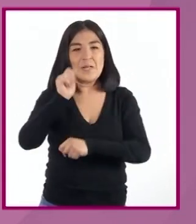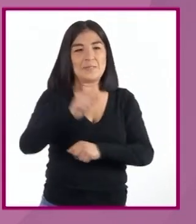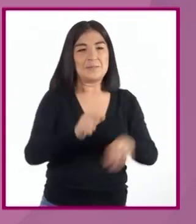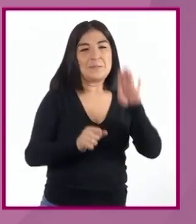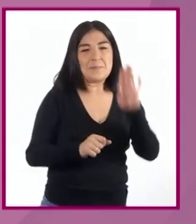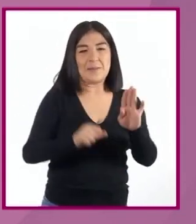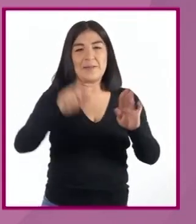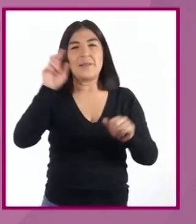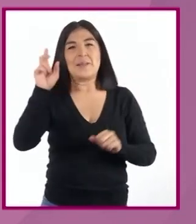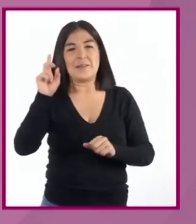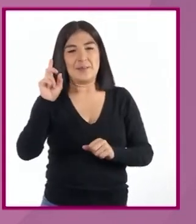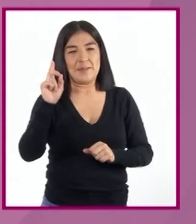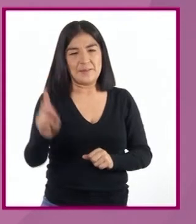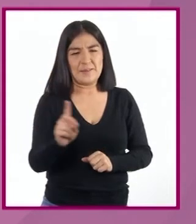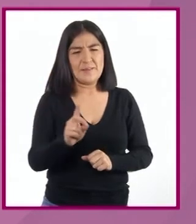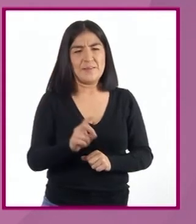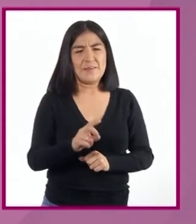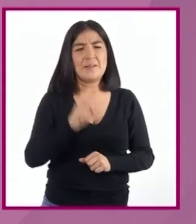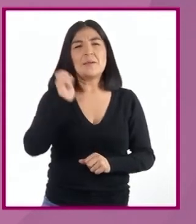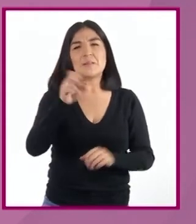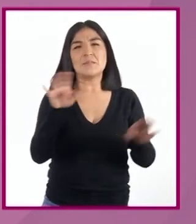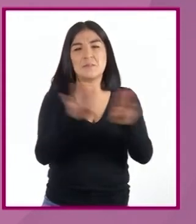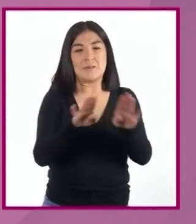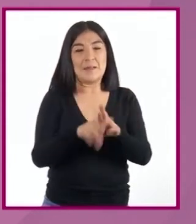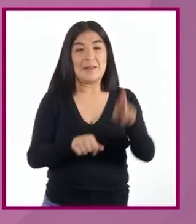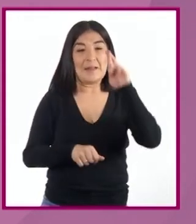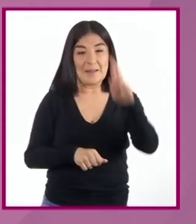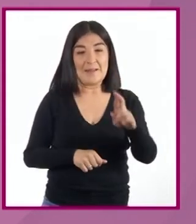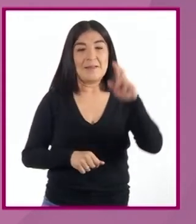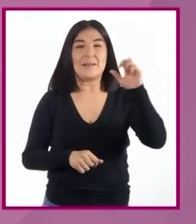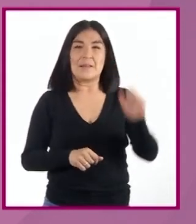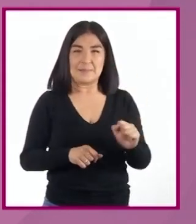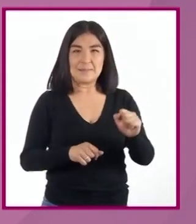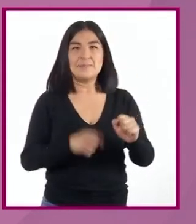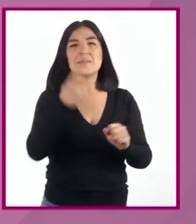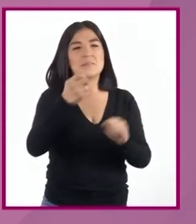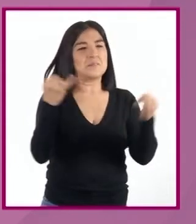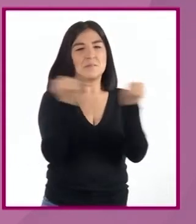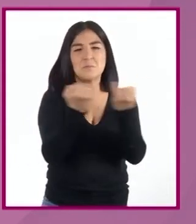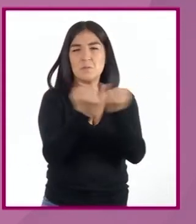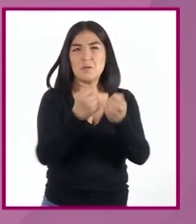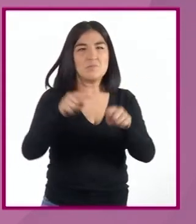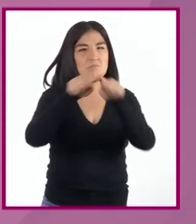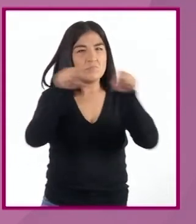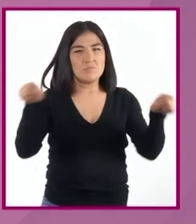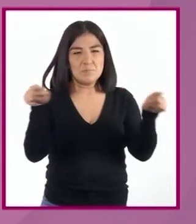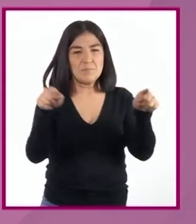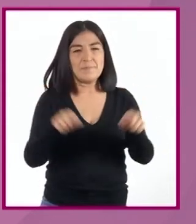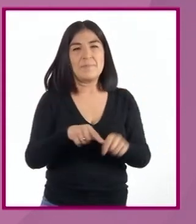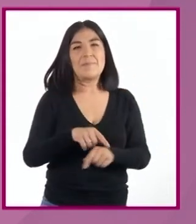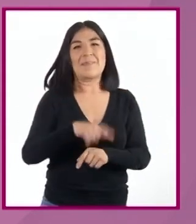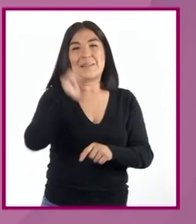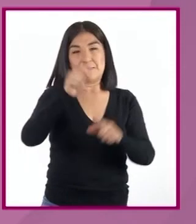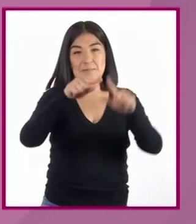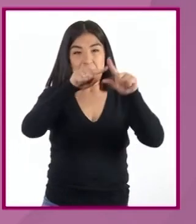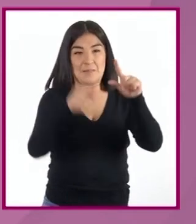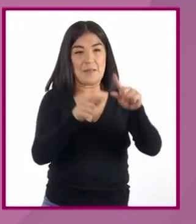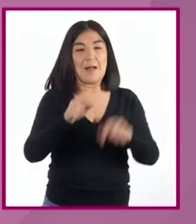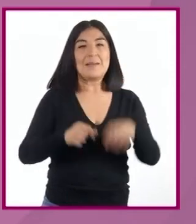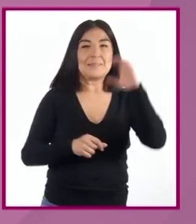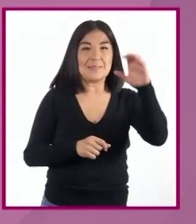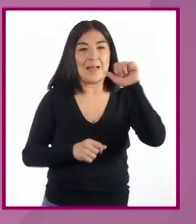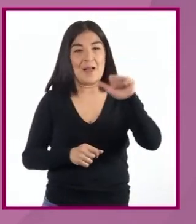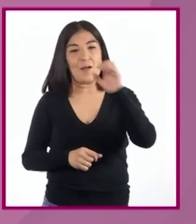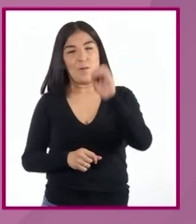BD. Observemos que las rectas R y S son paralelas. Por lo tanto, el ángulo